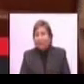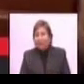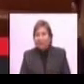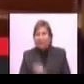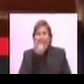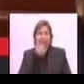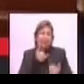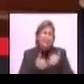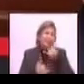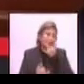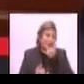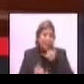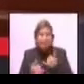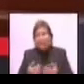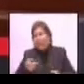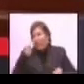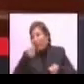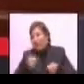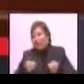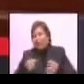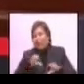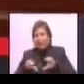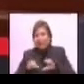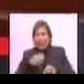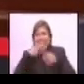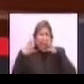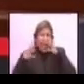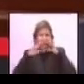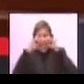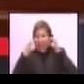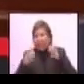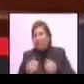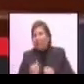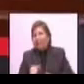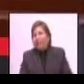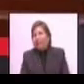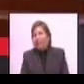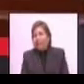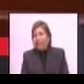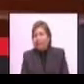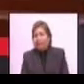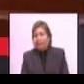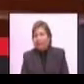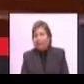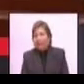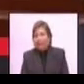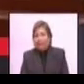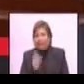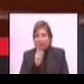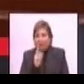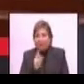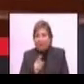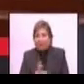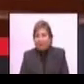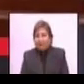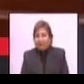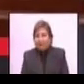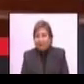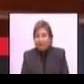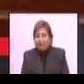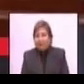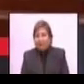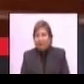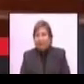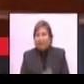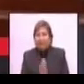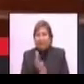las equivocaciones, los hierros, las alaracas, los gritos, los disfuerzos, pero no, presidente, la